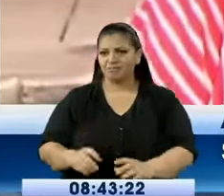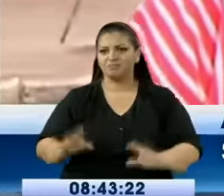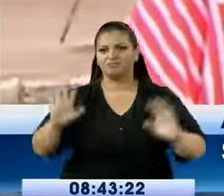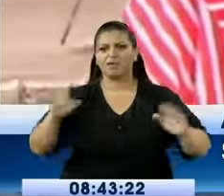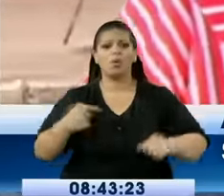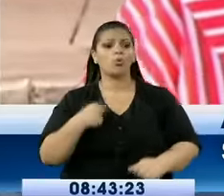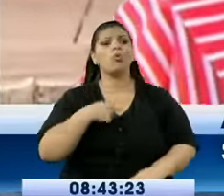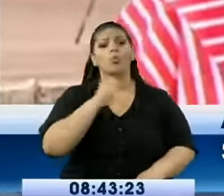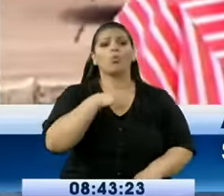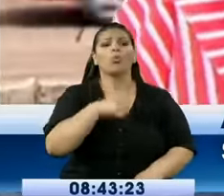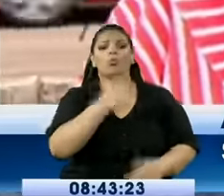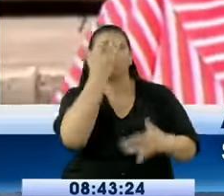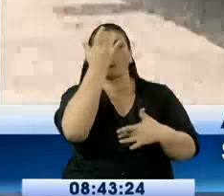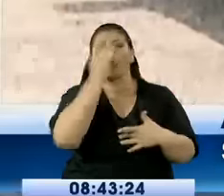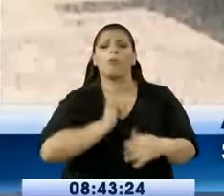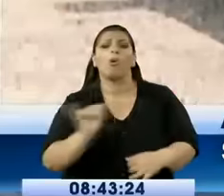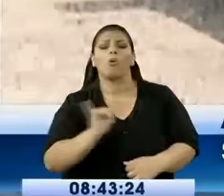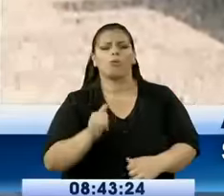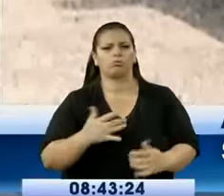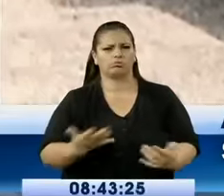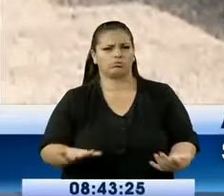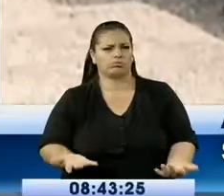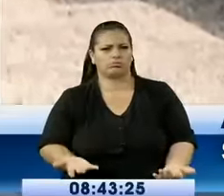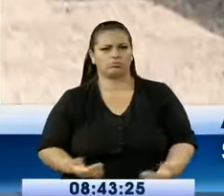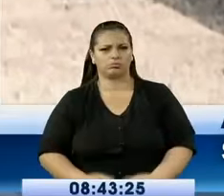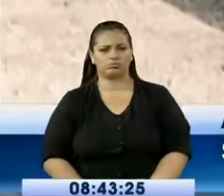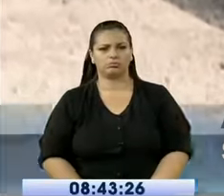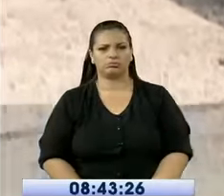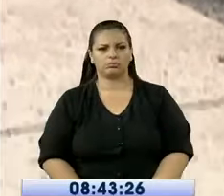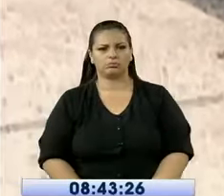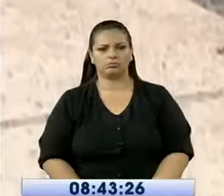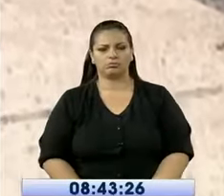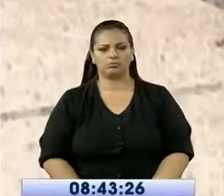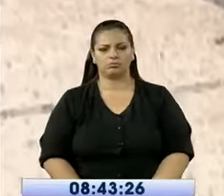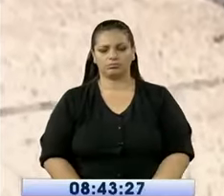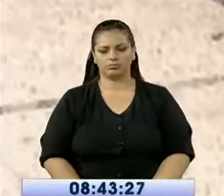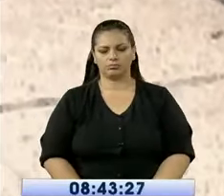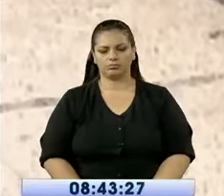puedo decir que me dio ataque una vez que choque. Informó José